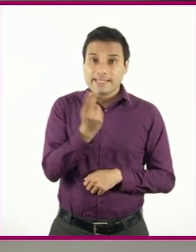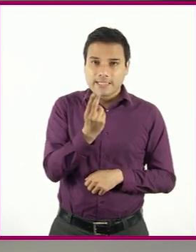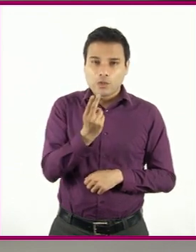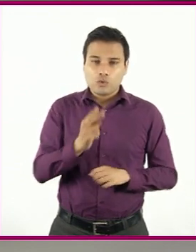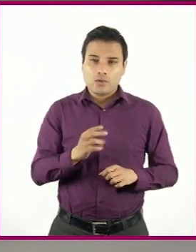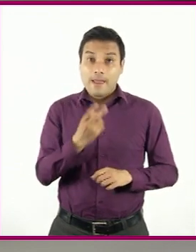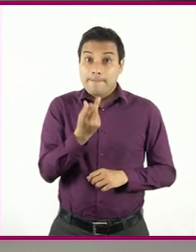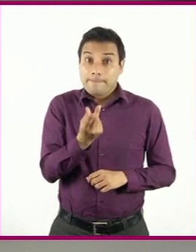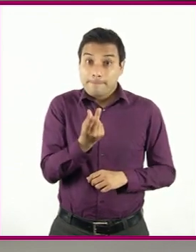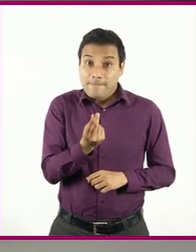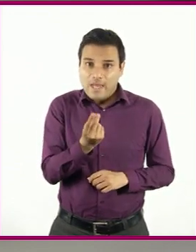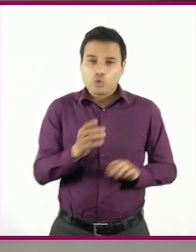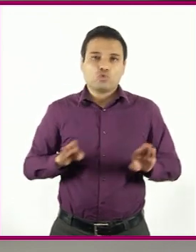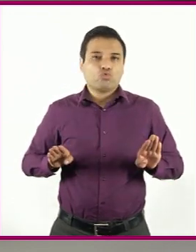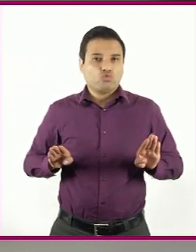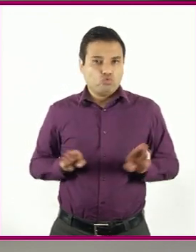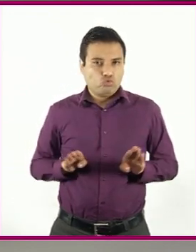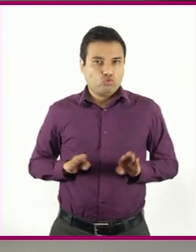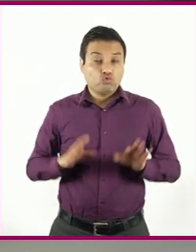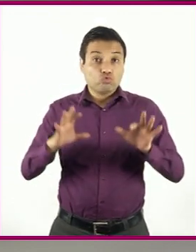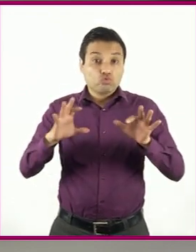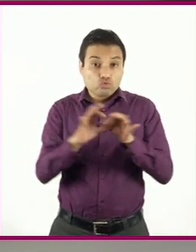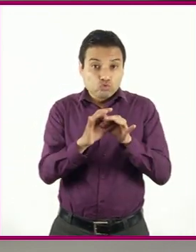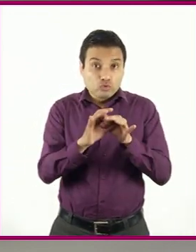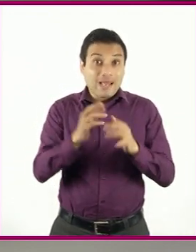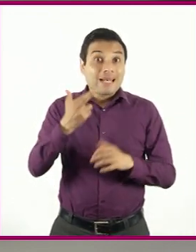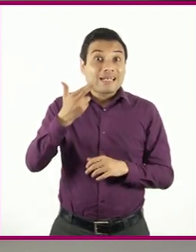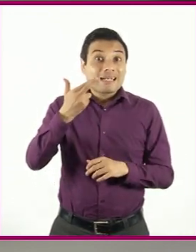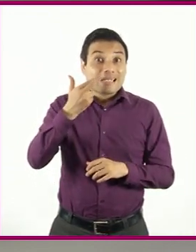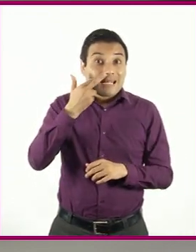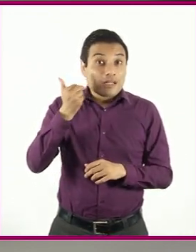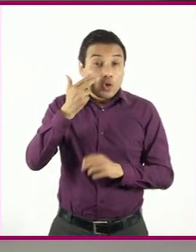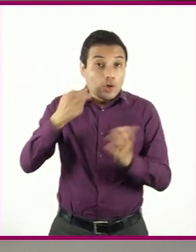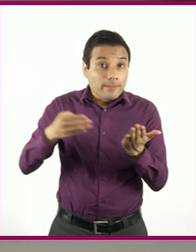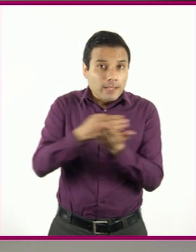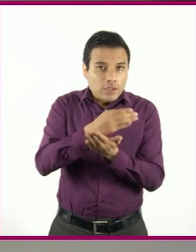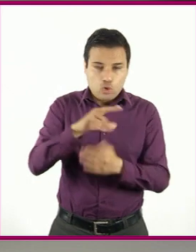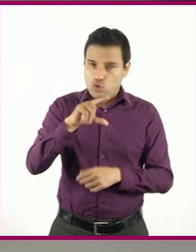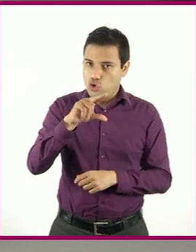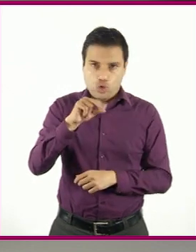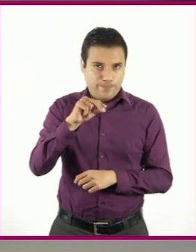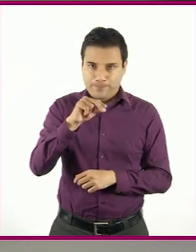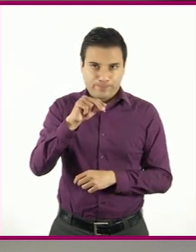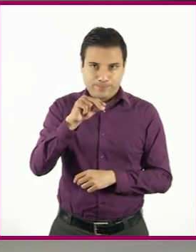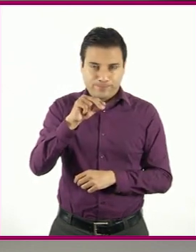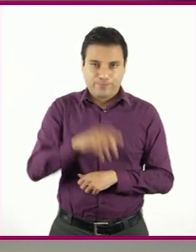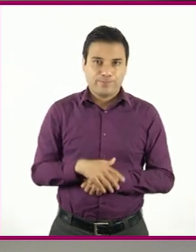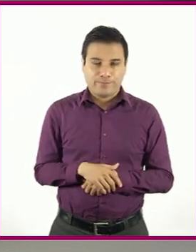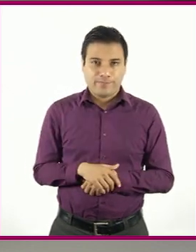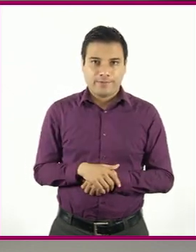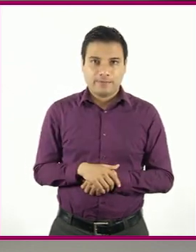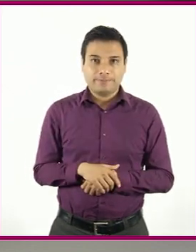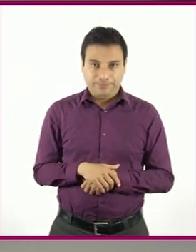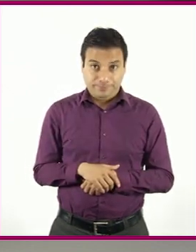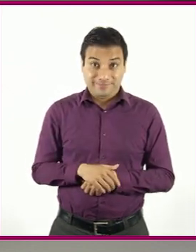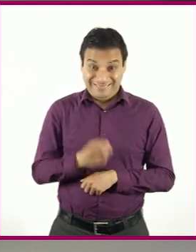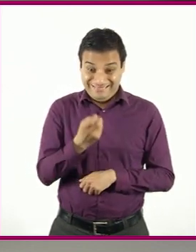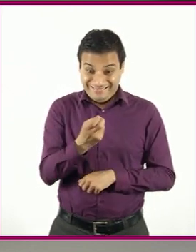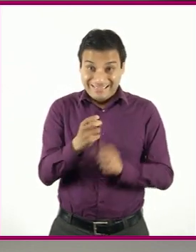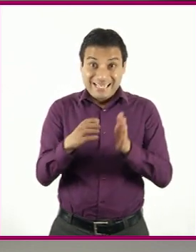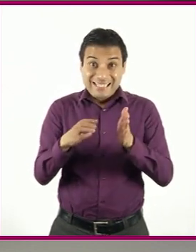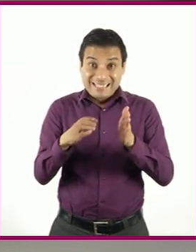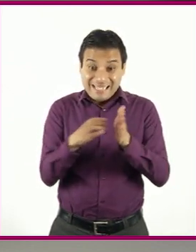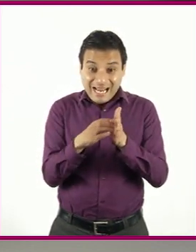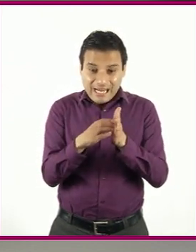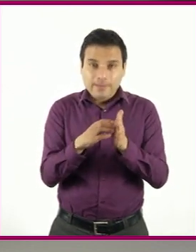al mismo tiempo evitar que la fauna nociva tenga acceso. Que el objeto técnico pueda fijarse permanentemente en algún